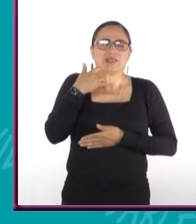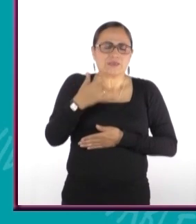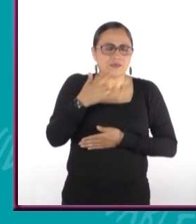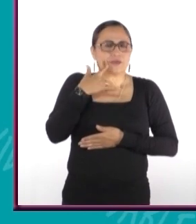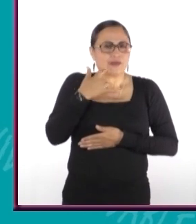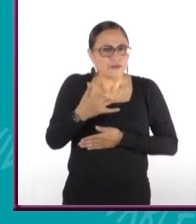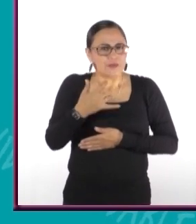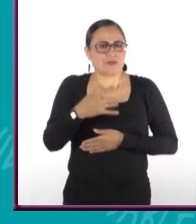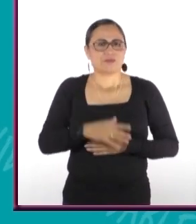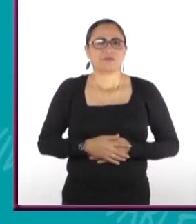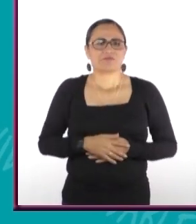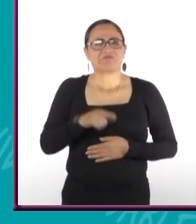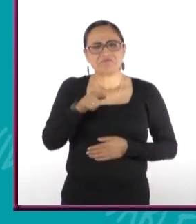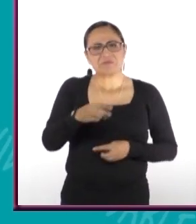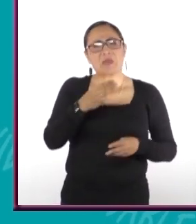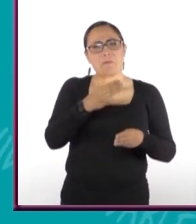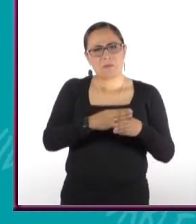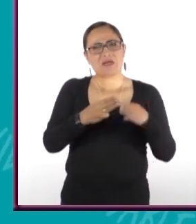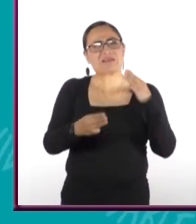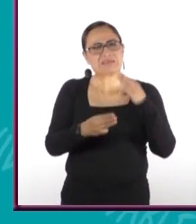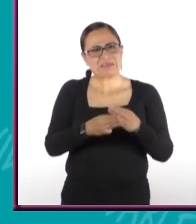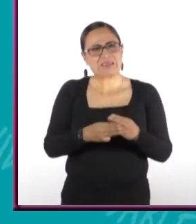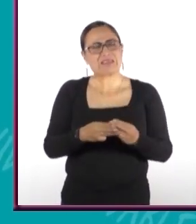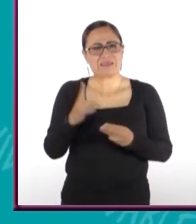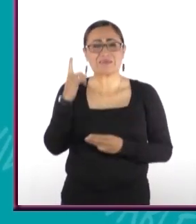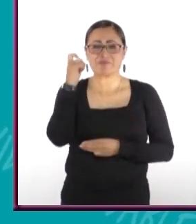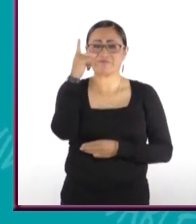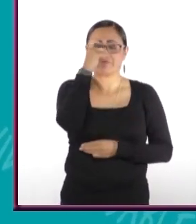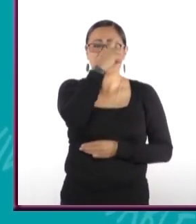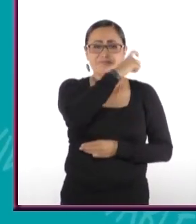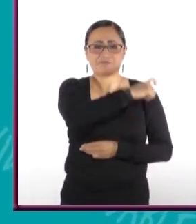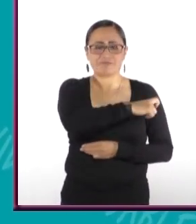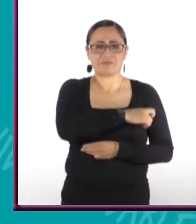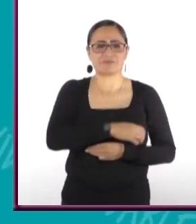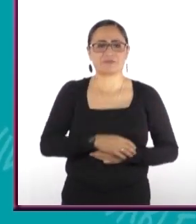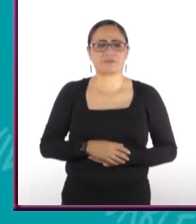mejor actitud. Es una materia que me cuesta mucho trabajo,